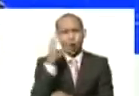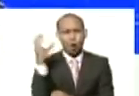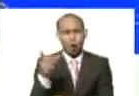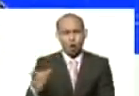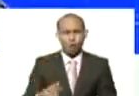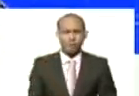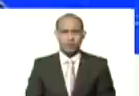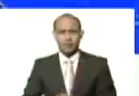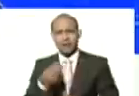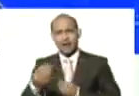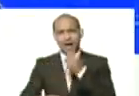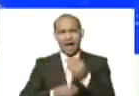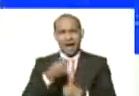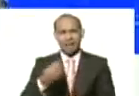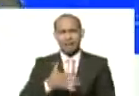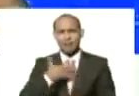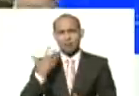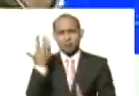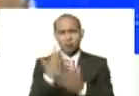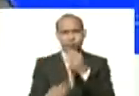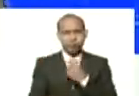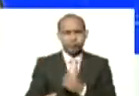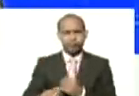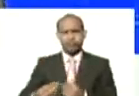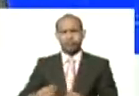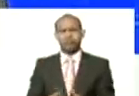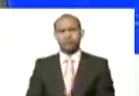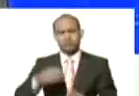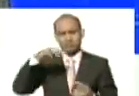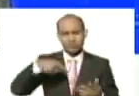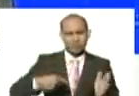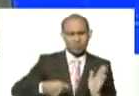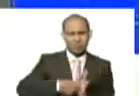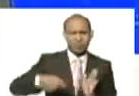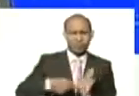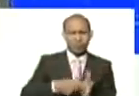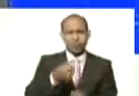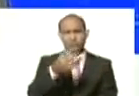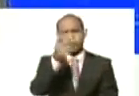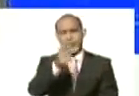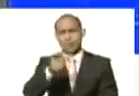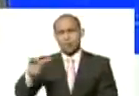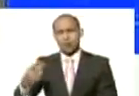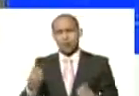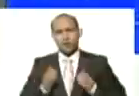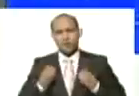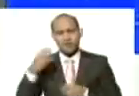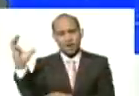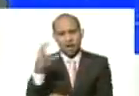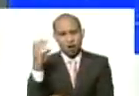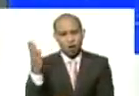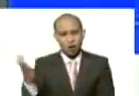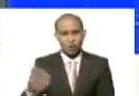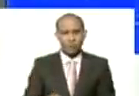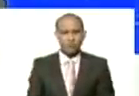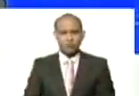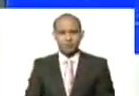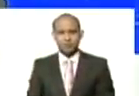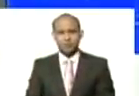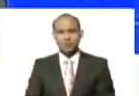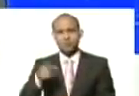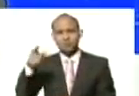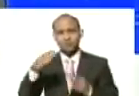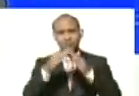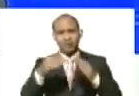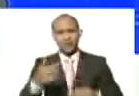hecho para desaparecer, torturar a miles de ciudadanos colombianos. Desde allí es donde, de la Casa de